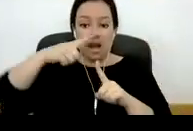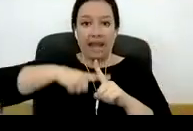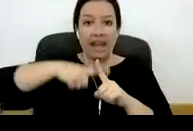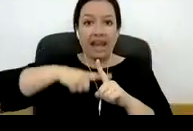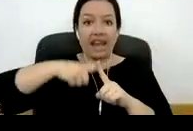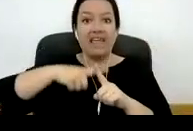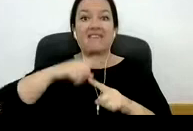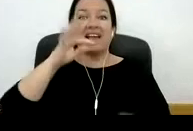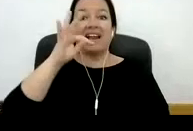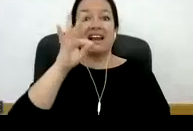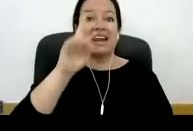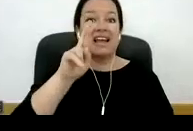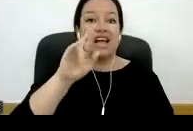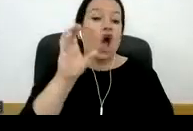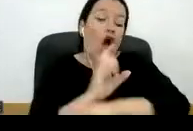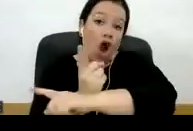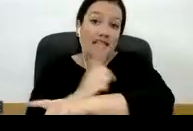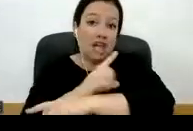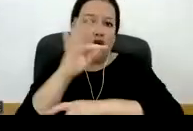de triglicéridos y de colesterol,